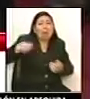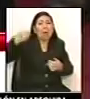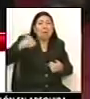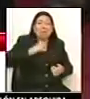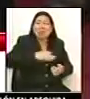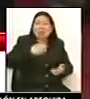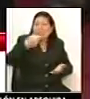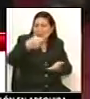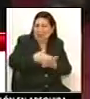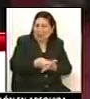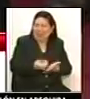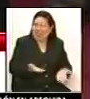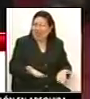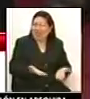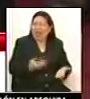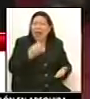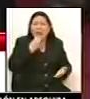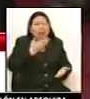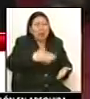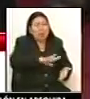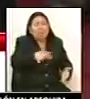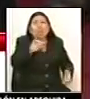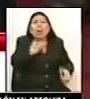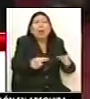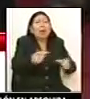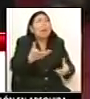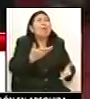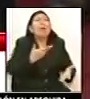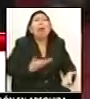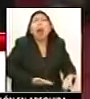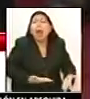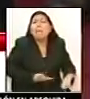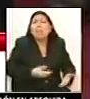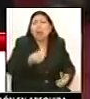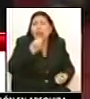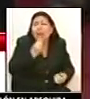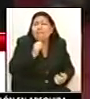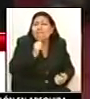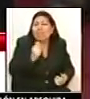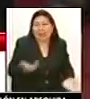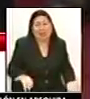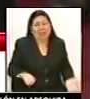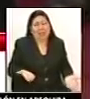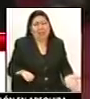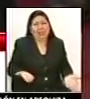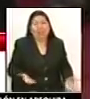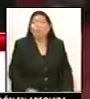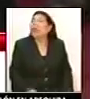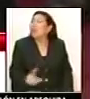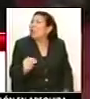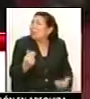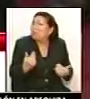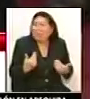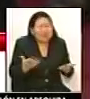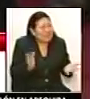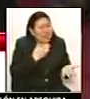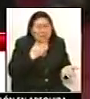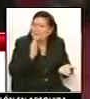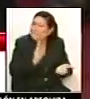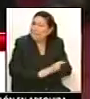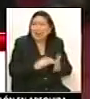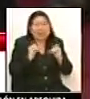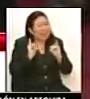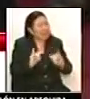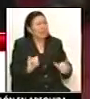fisco o que hay que sacarlo del hambre y la miseria del pueblo peruano. Es absolutamente falso, señor presidente. No tiene ni pies ni cabezas esta